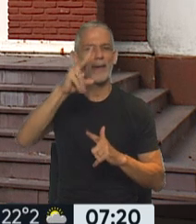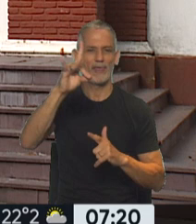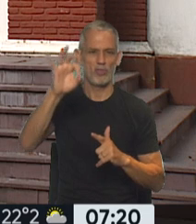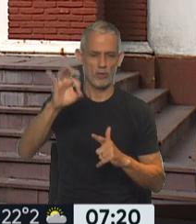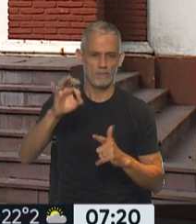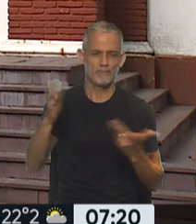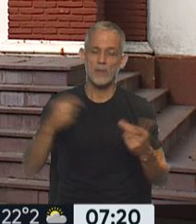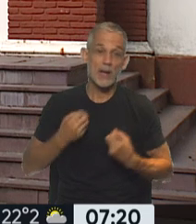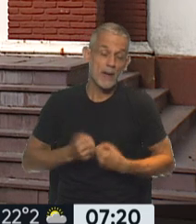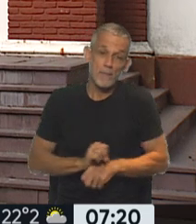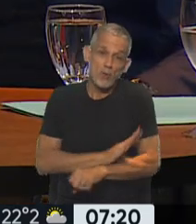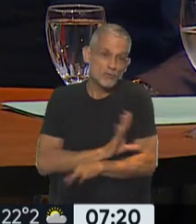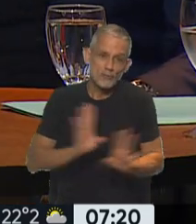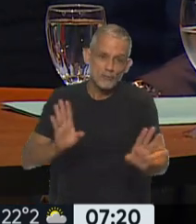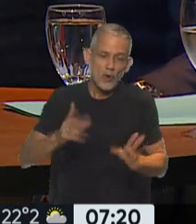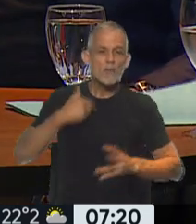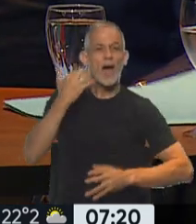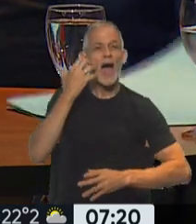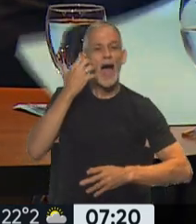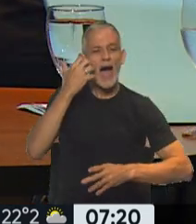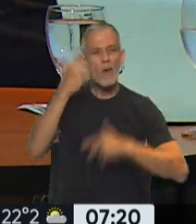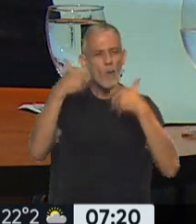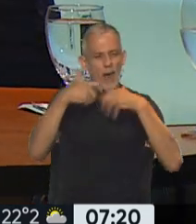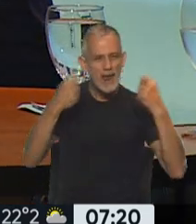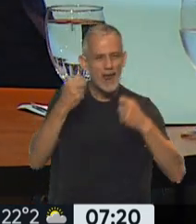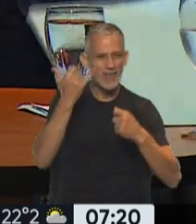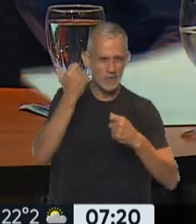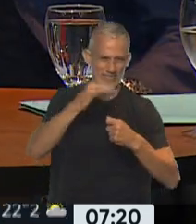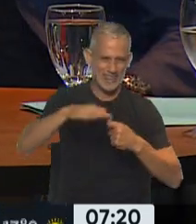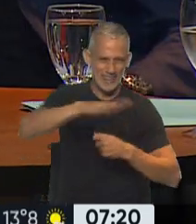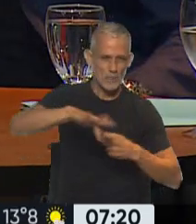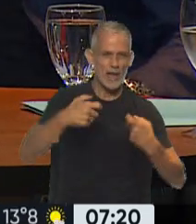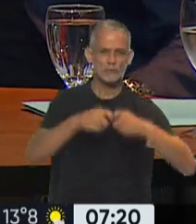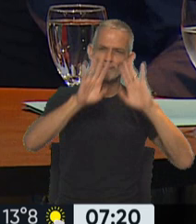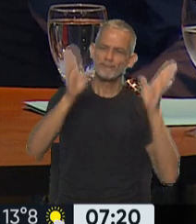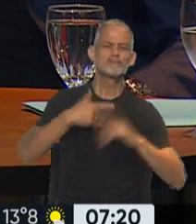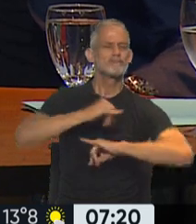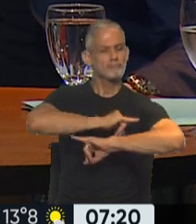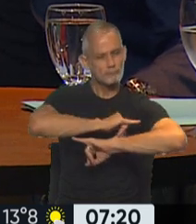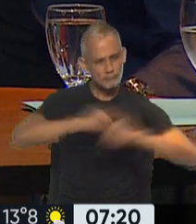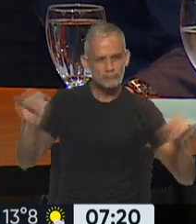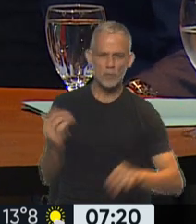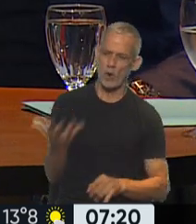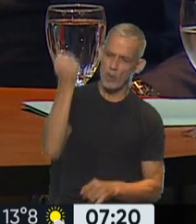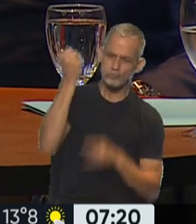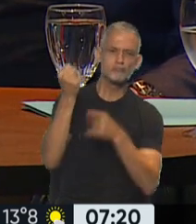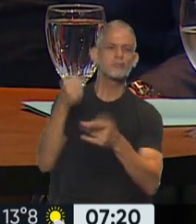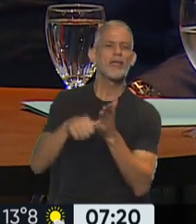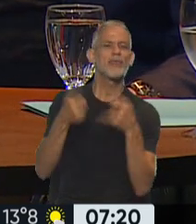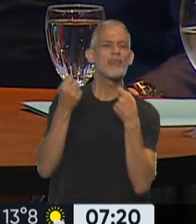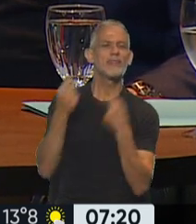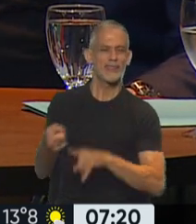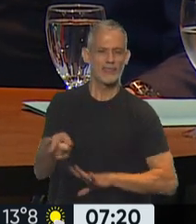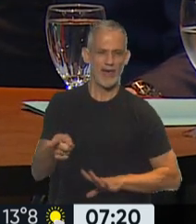Con profunda emoción, las abuelas de Plaza de Mayo anunciamos la restitución de identidad de un nuevo